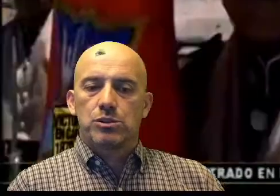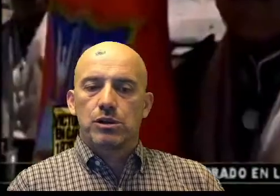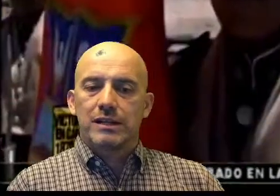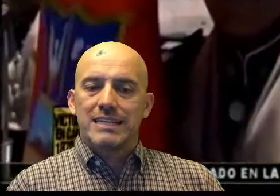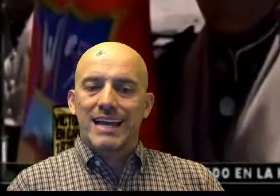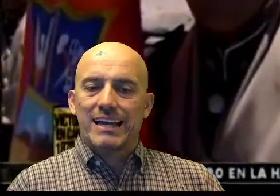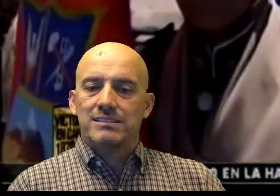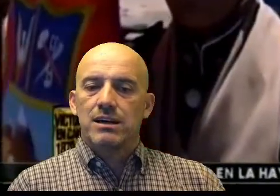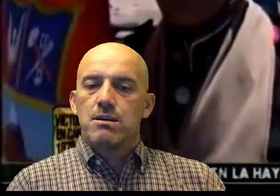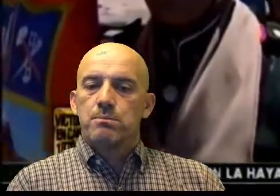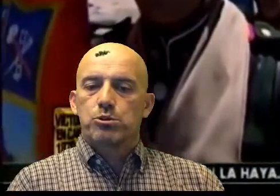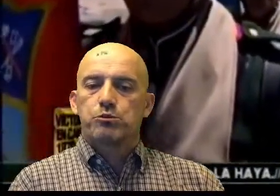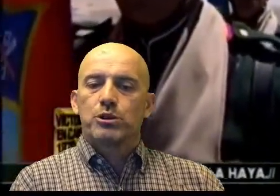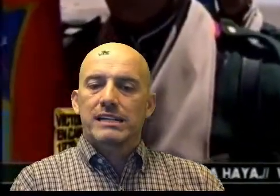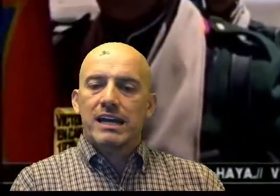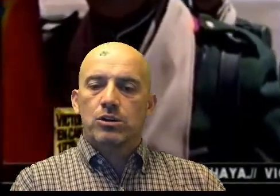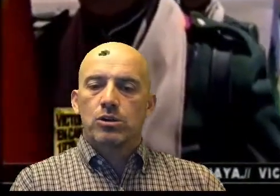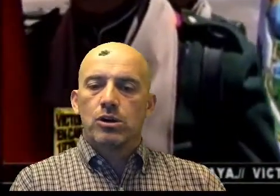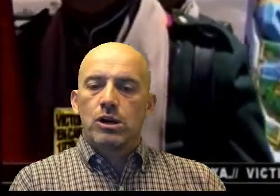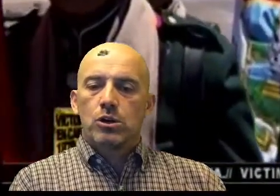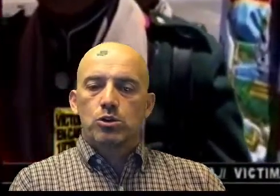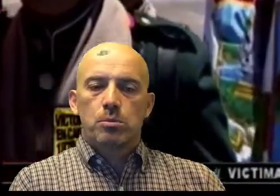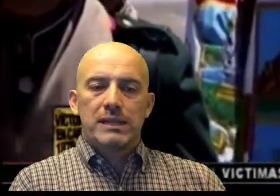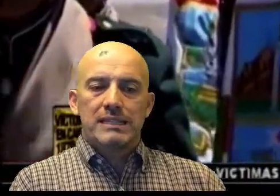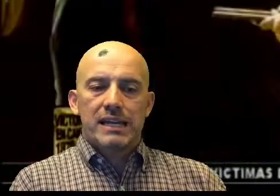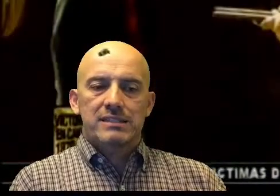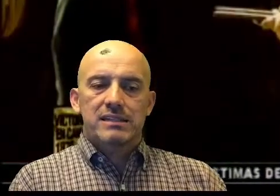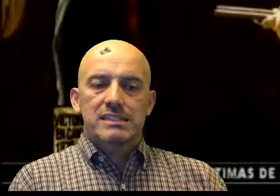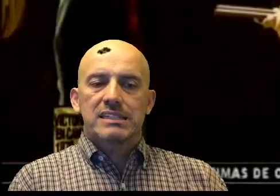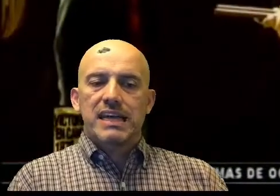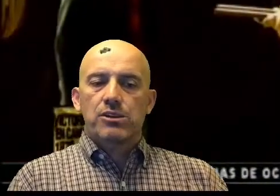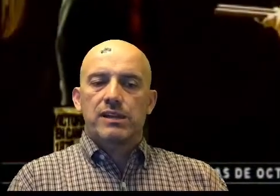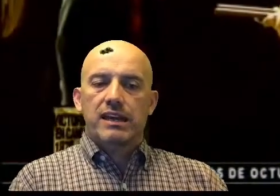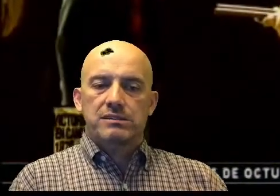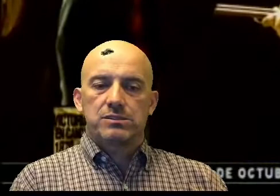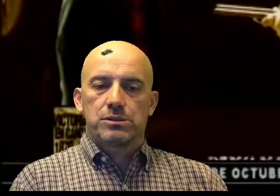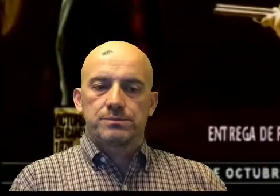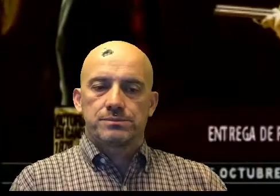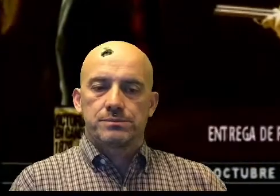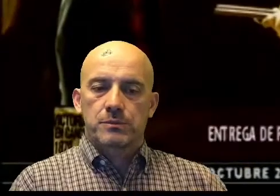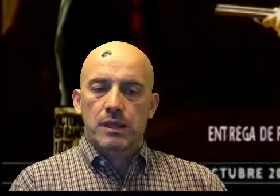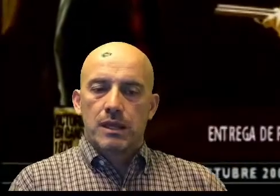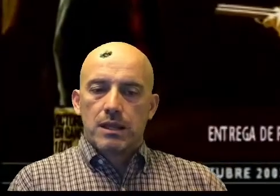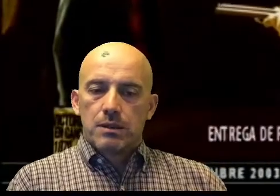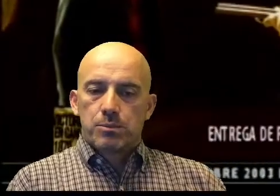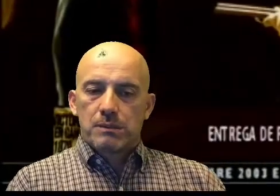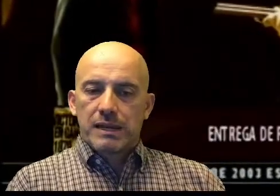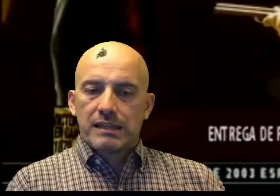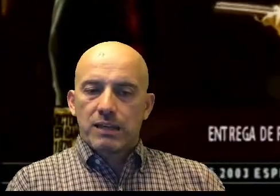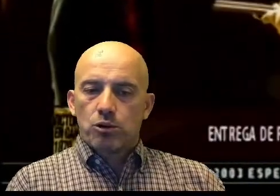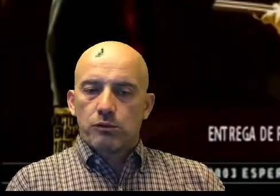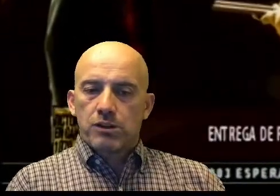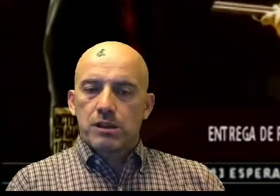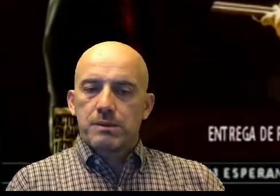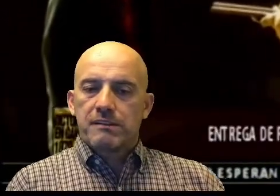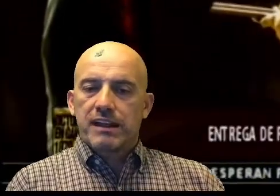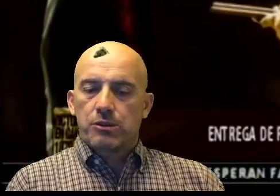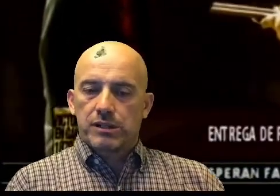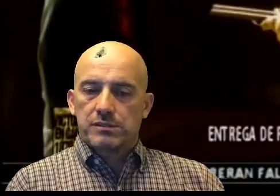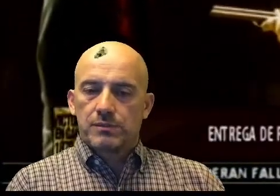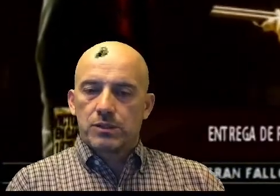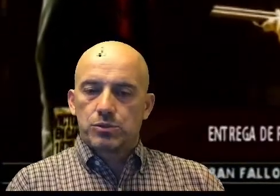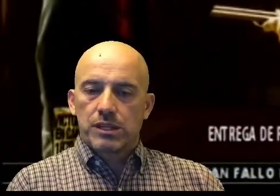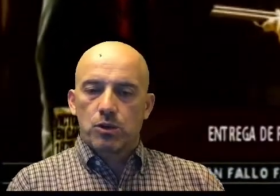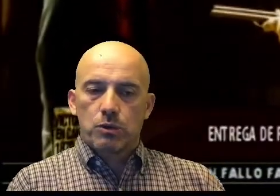en el cantón que jackass por lo fino carrasco y otros militares retirados del ejército por el malhadado gobierno de